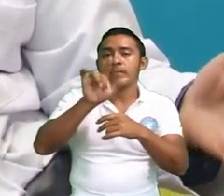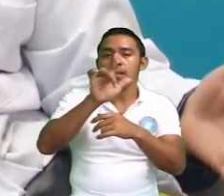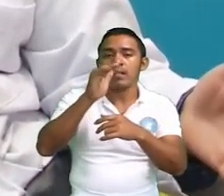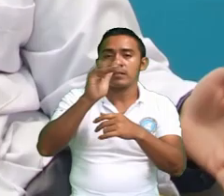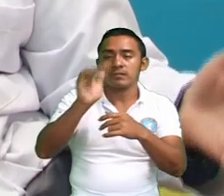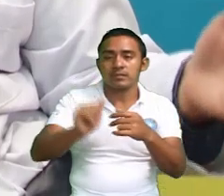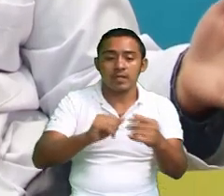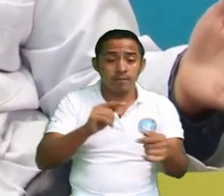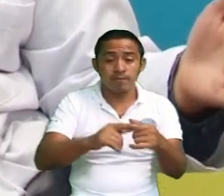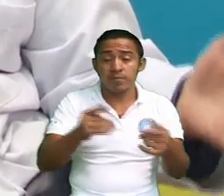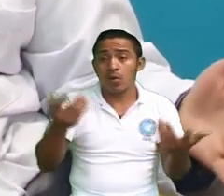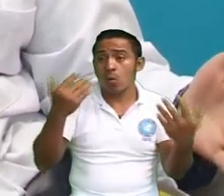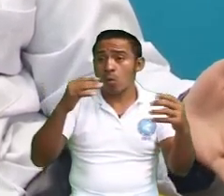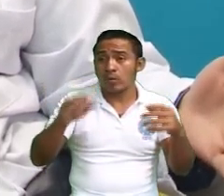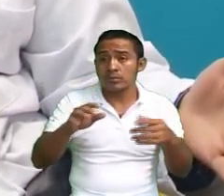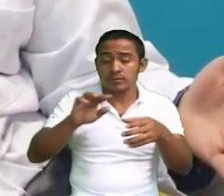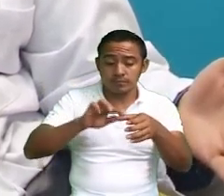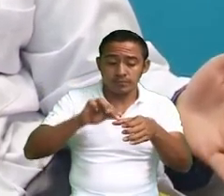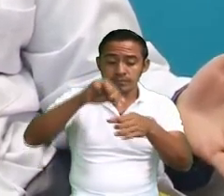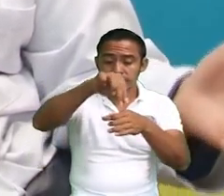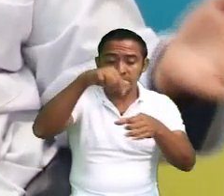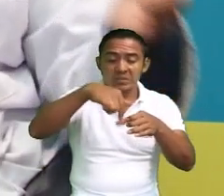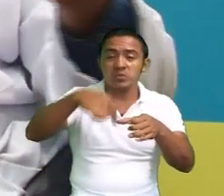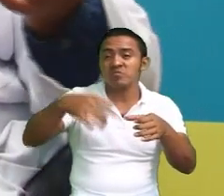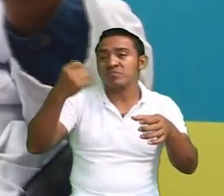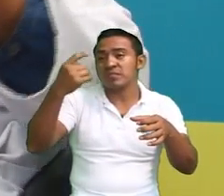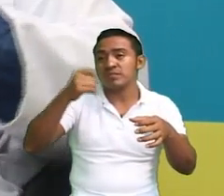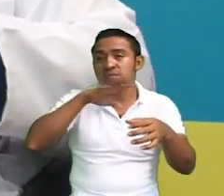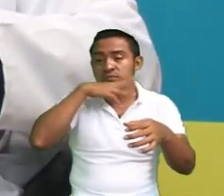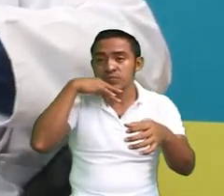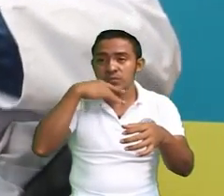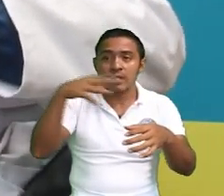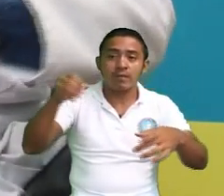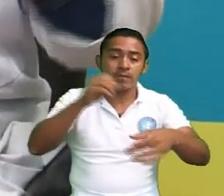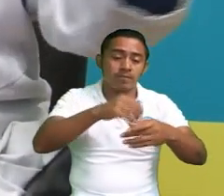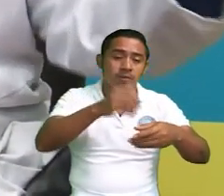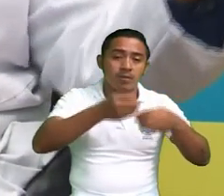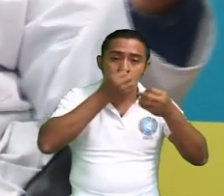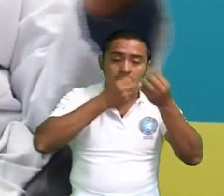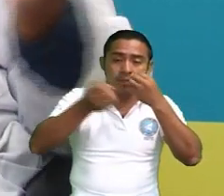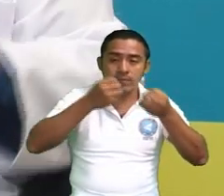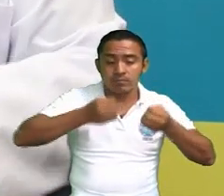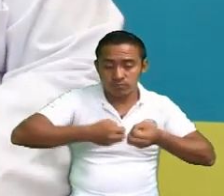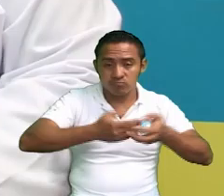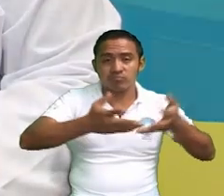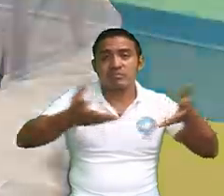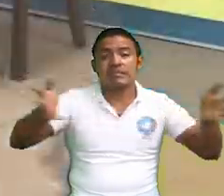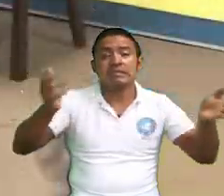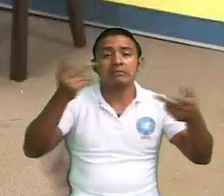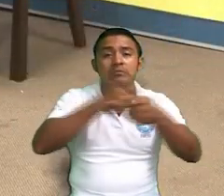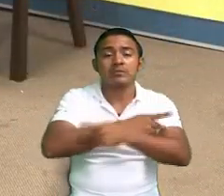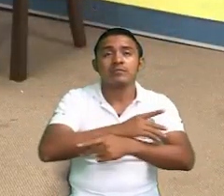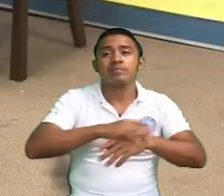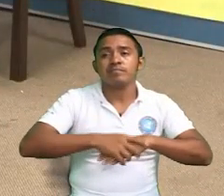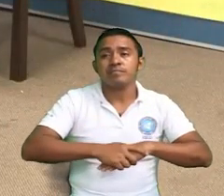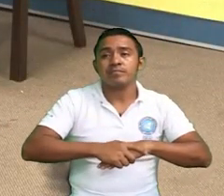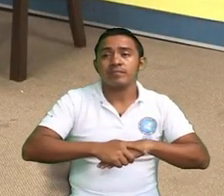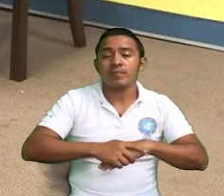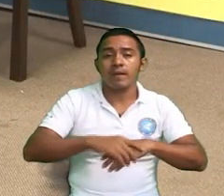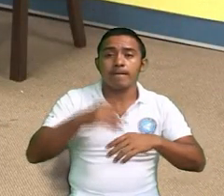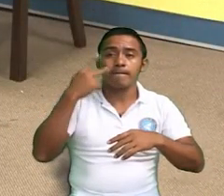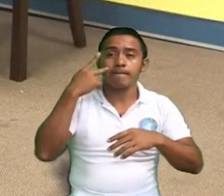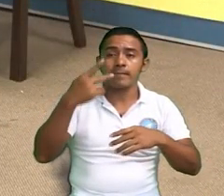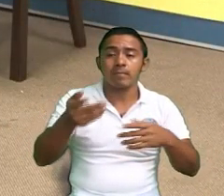buenos niveles de refrigeración, ya venían contaminadas y después lo consumieron masivamente la población. Y Importante. encontramos